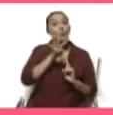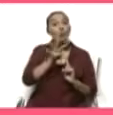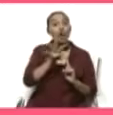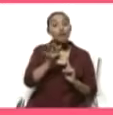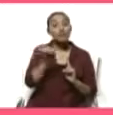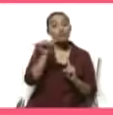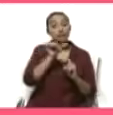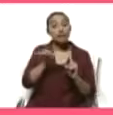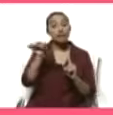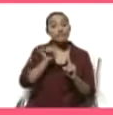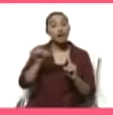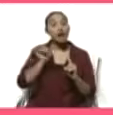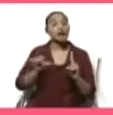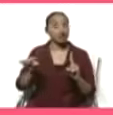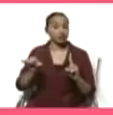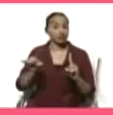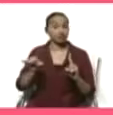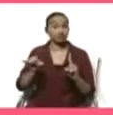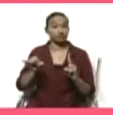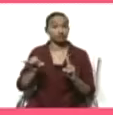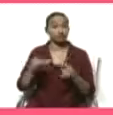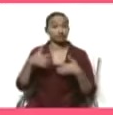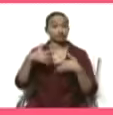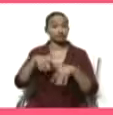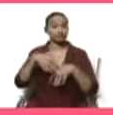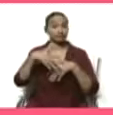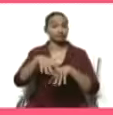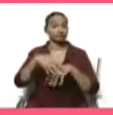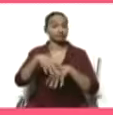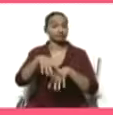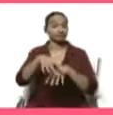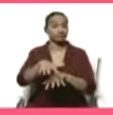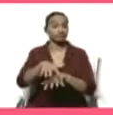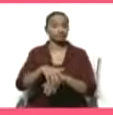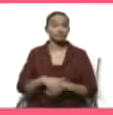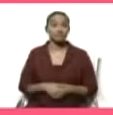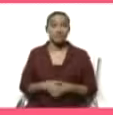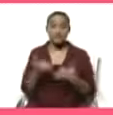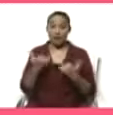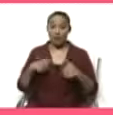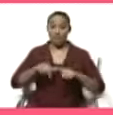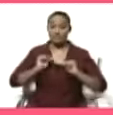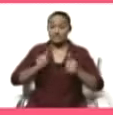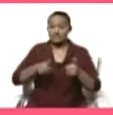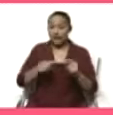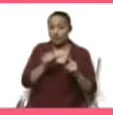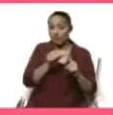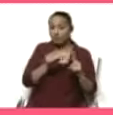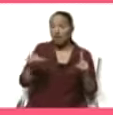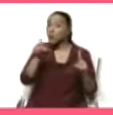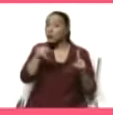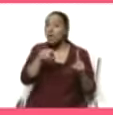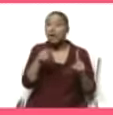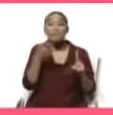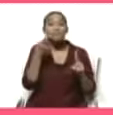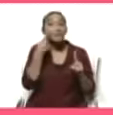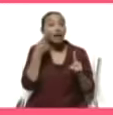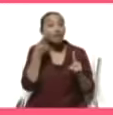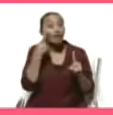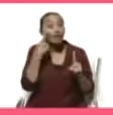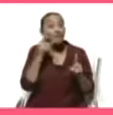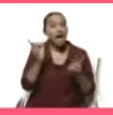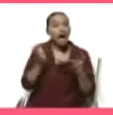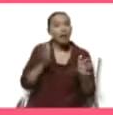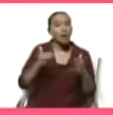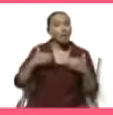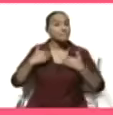mañana cu semanas Y ahora arrancamos esta semana est probablemente el miércoles en